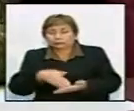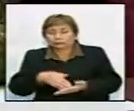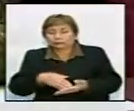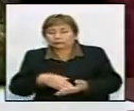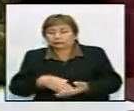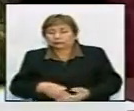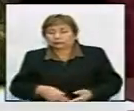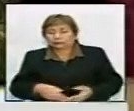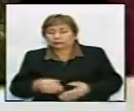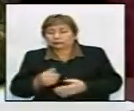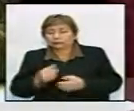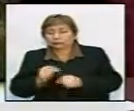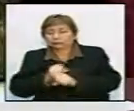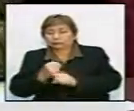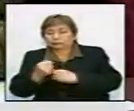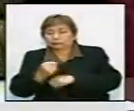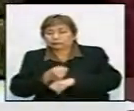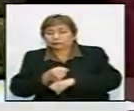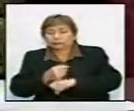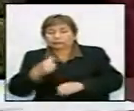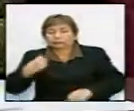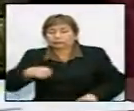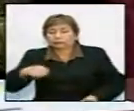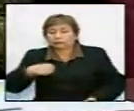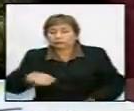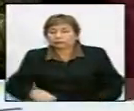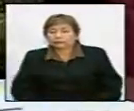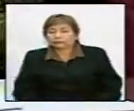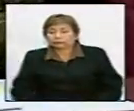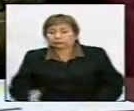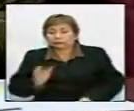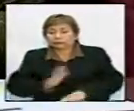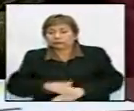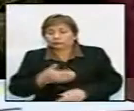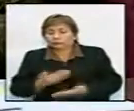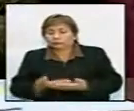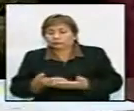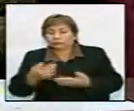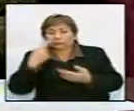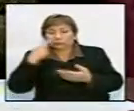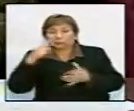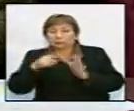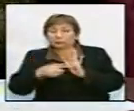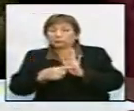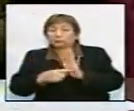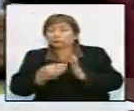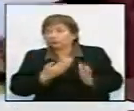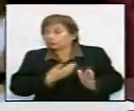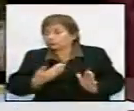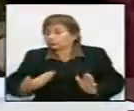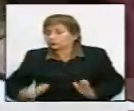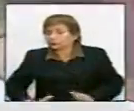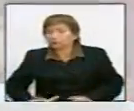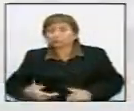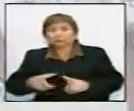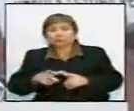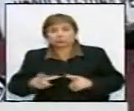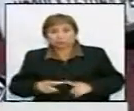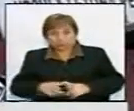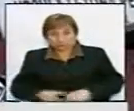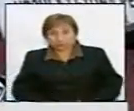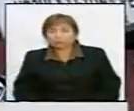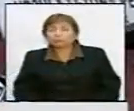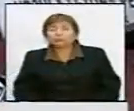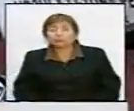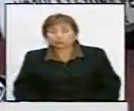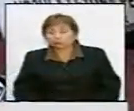las asociaciones de municipalidades sobre las materias vinculadas a gobiernos locales. Se